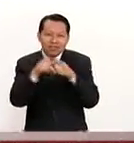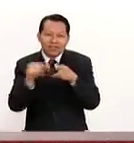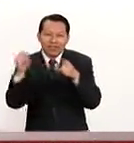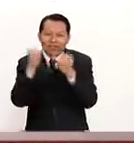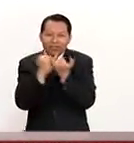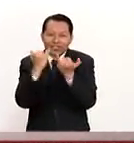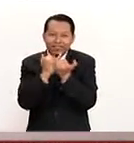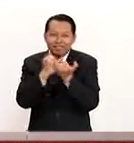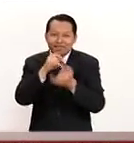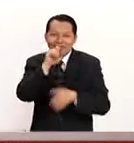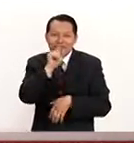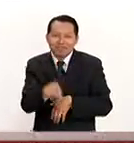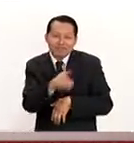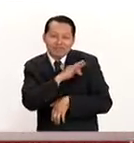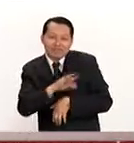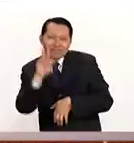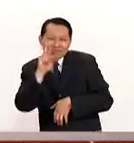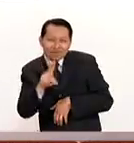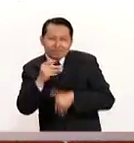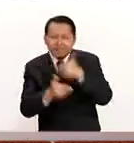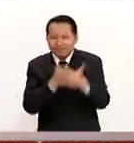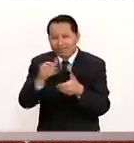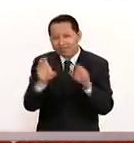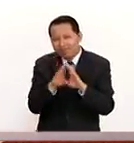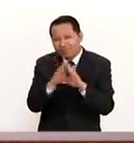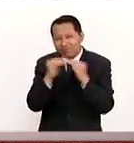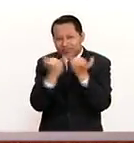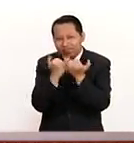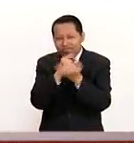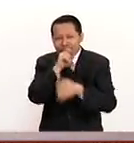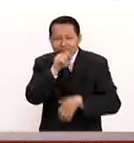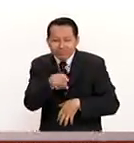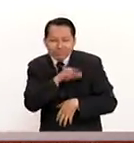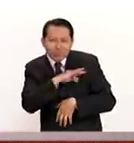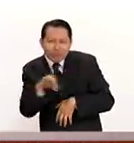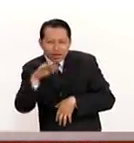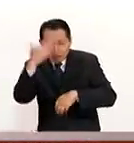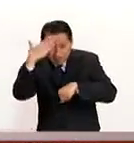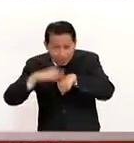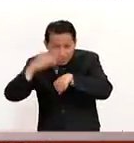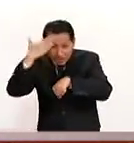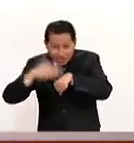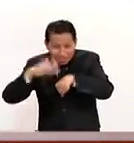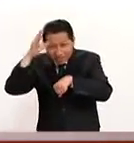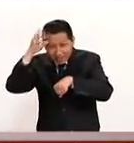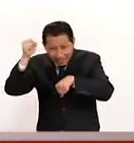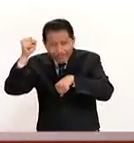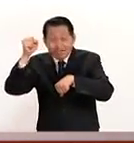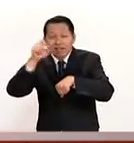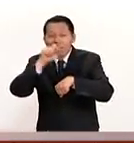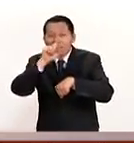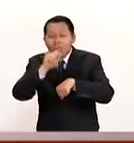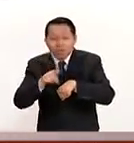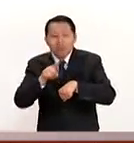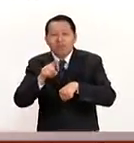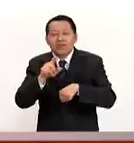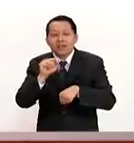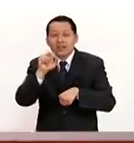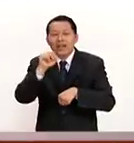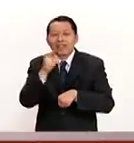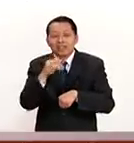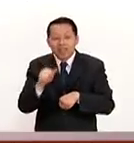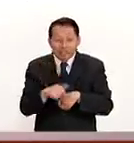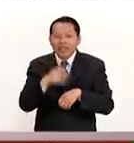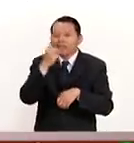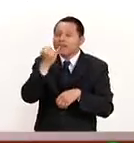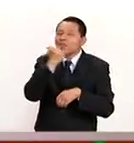obviamente, dónde se realiza este proceso y de alguna manera se quita el memorizar un concepto por memorizar. Claro. Andrea, te tengo que